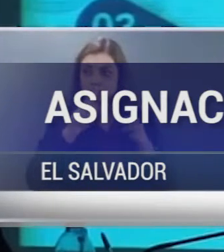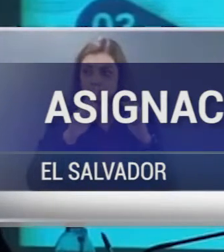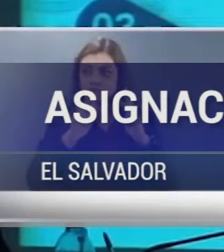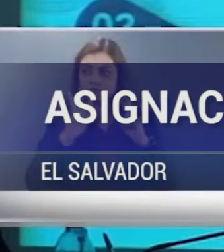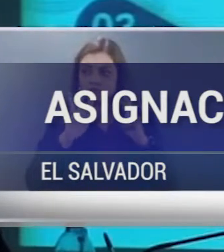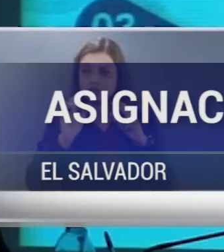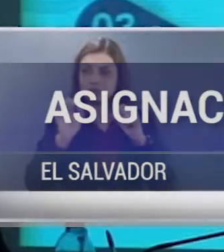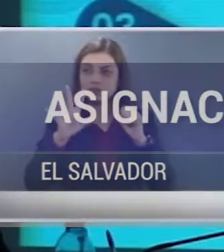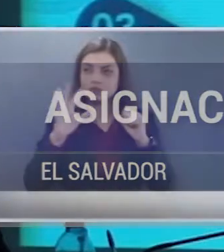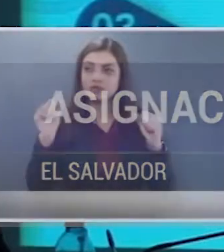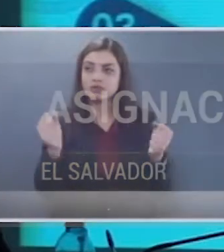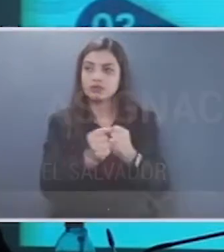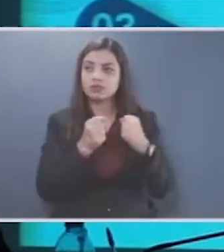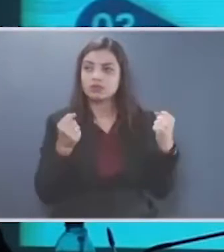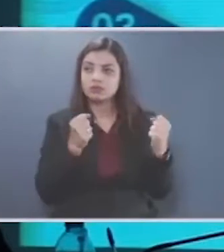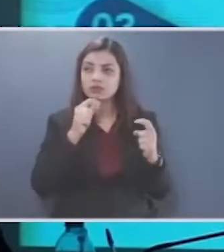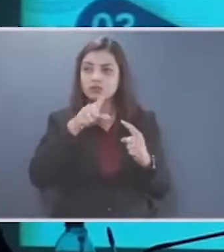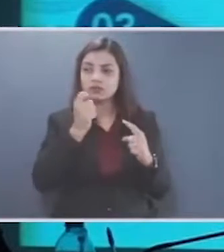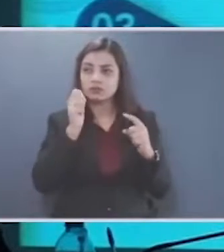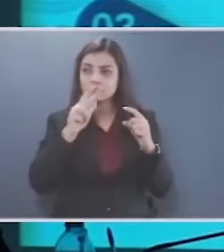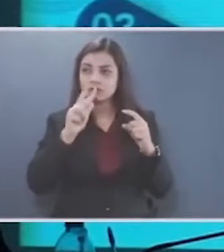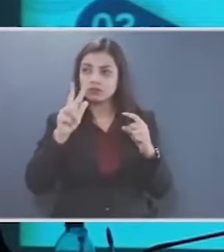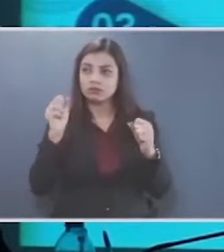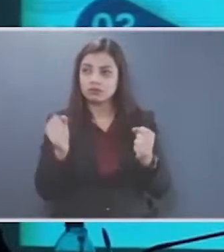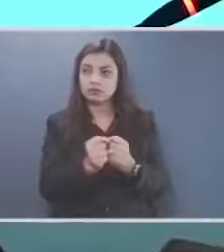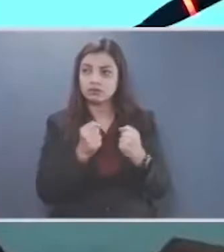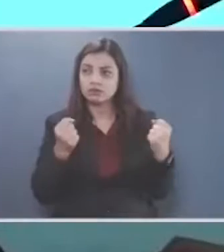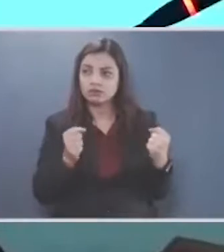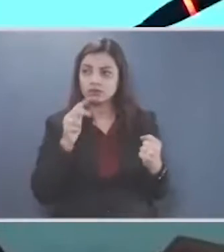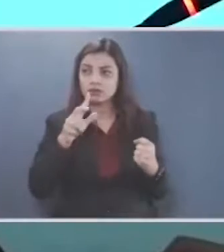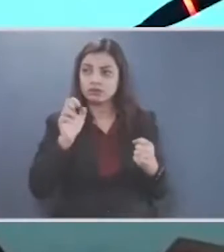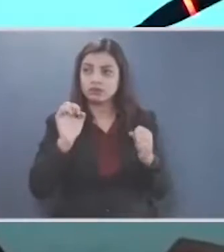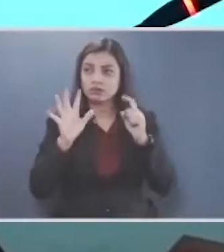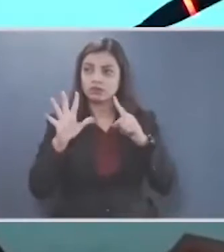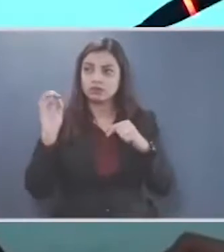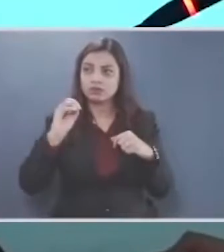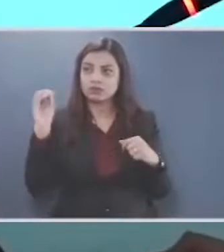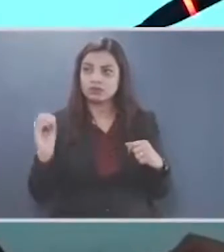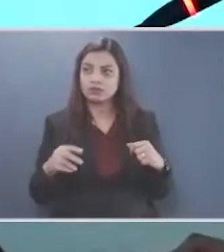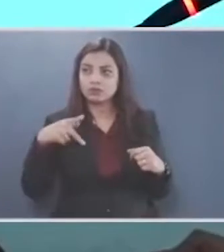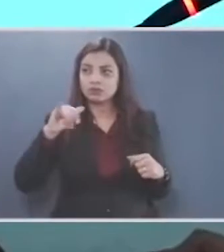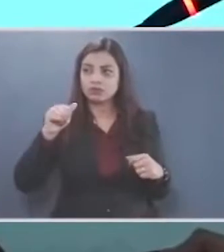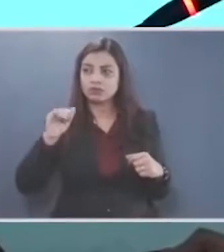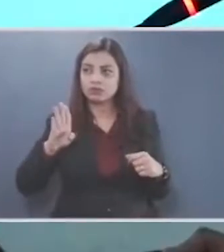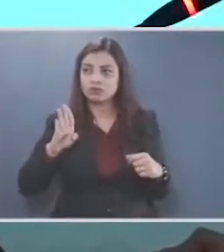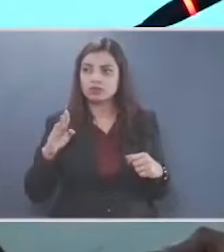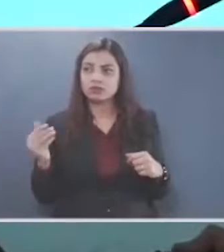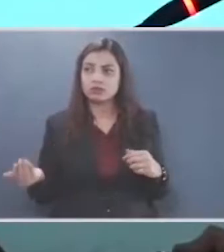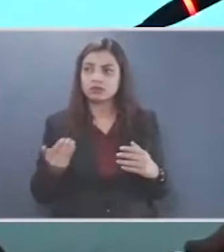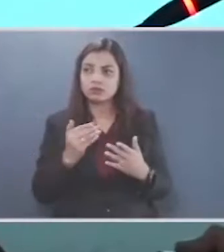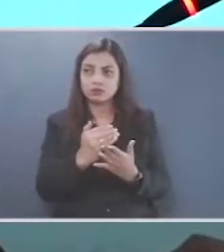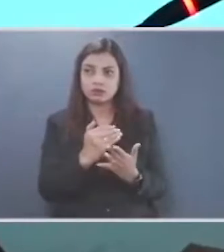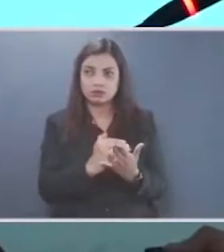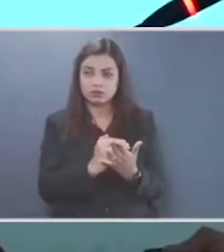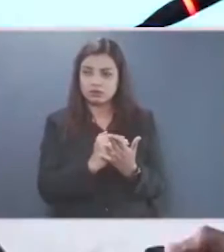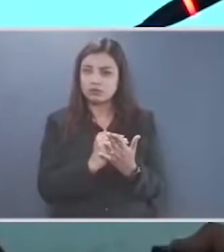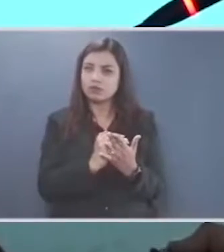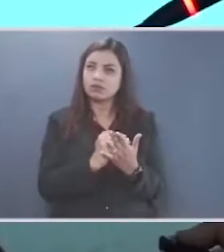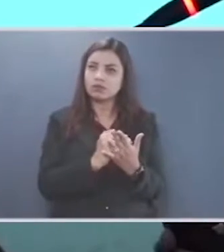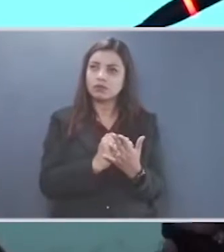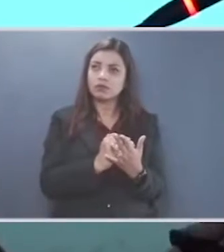a 1080 y 6.3 millones lo cual representa el 3.6 por ciento del pib y el 14 aproximadamente